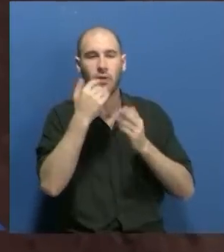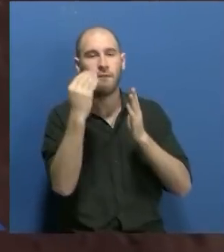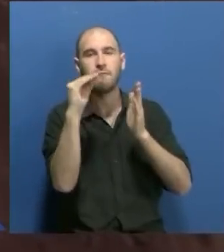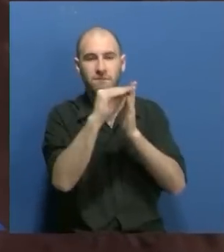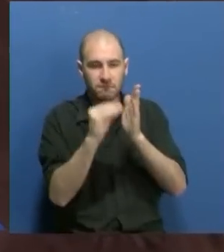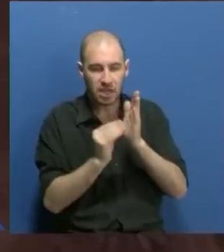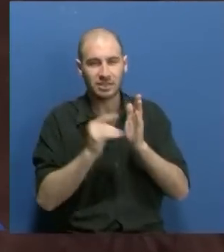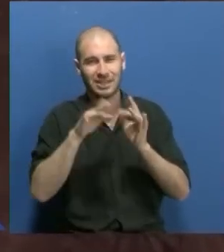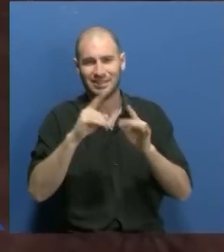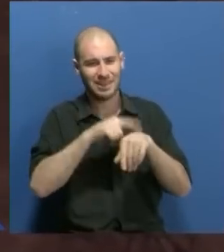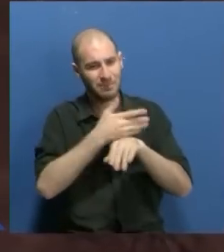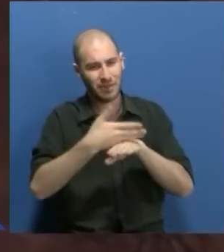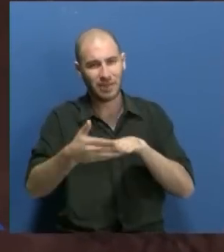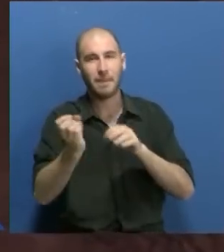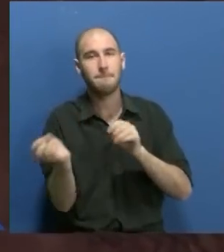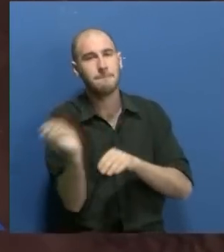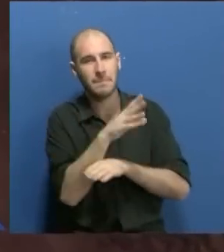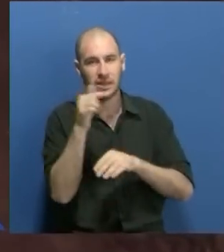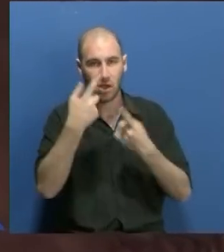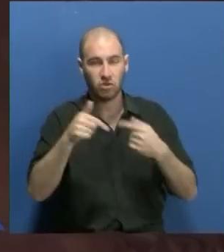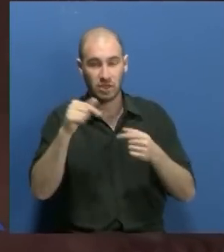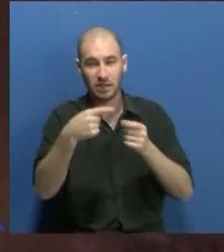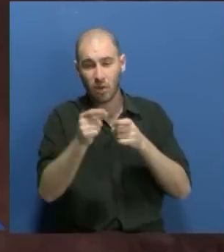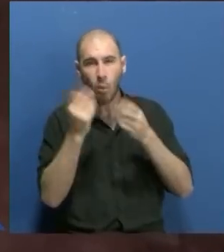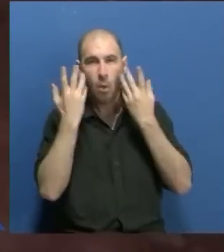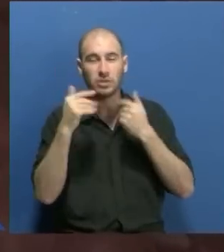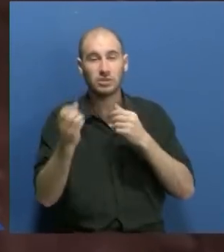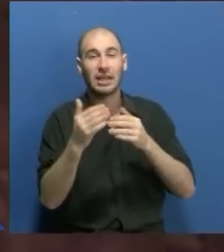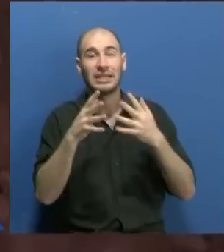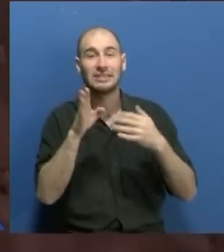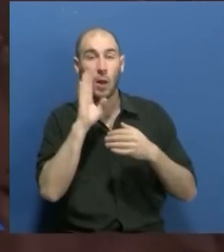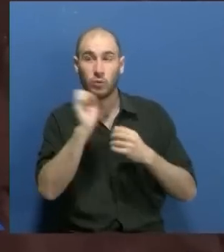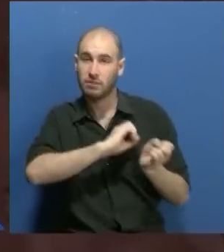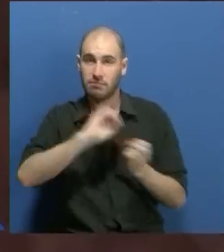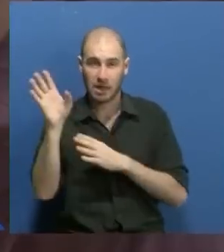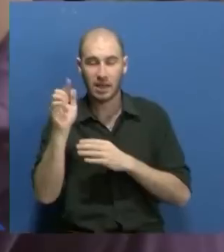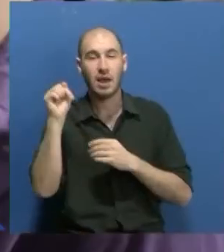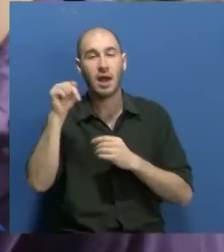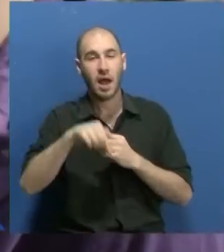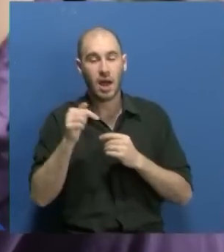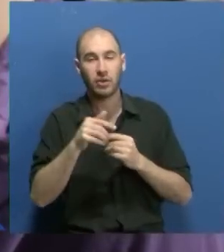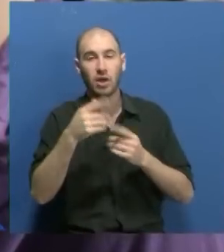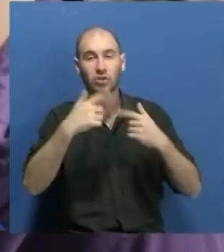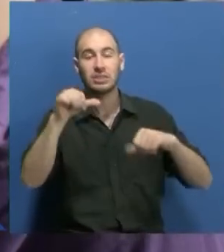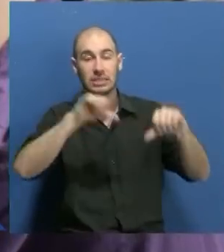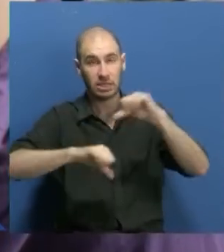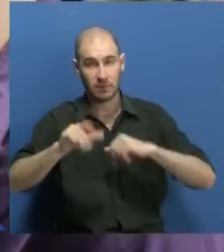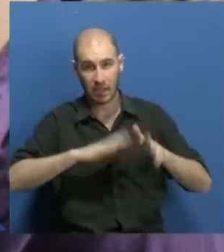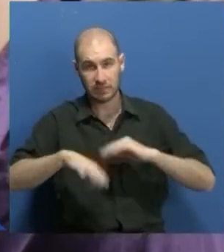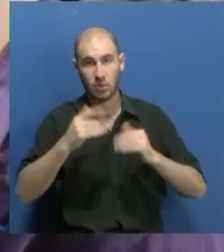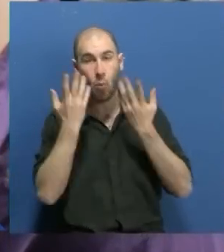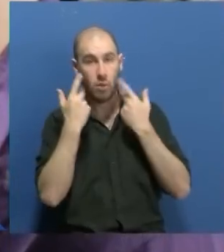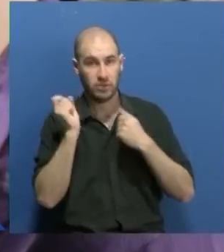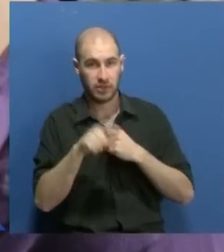que nos costó un poco de tiempo y mandar estos restos, pequeños restos de huesos a Estados Unidos, ahora lo que hay que hacer son estudios químicos sobre esos